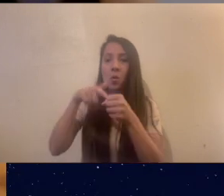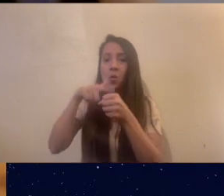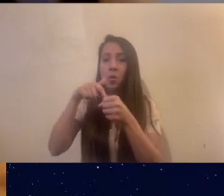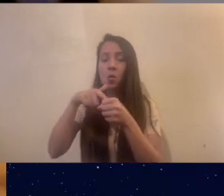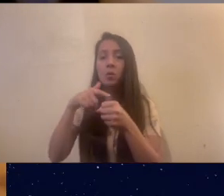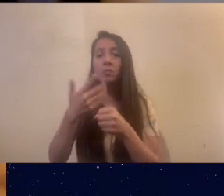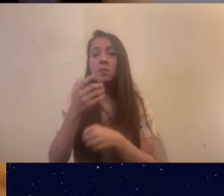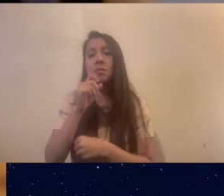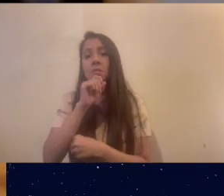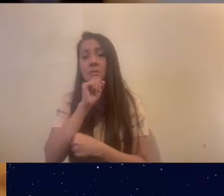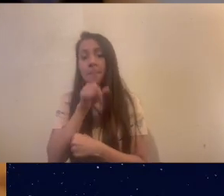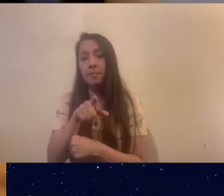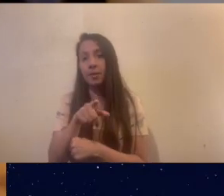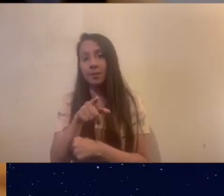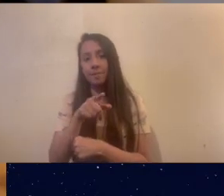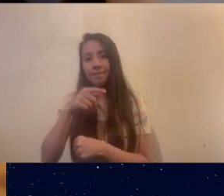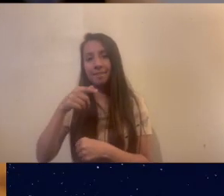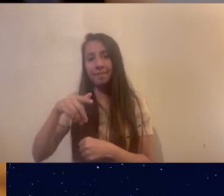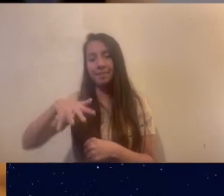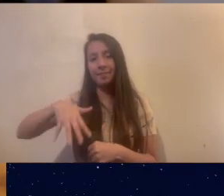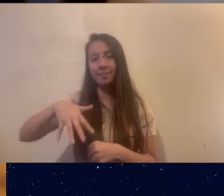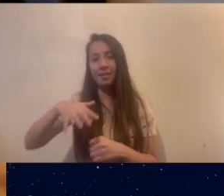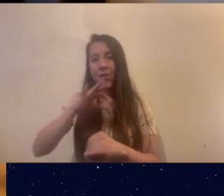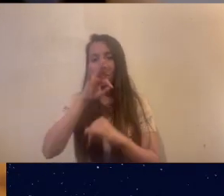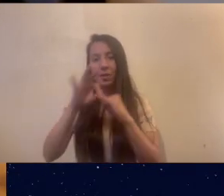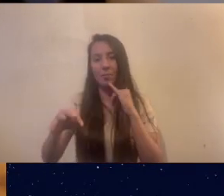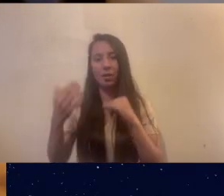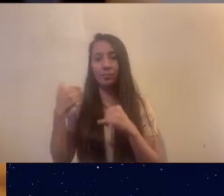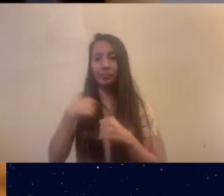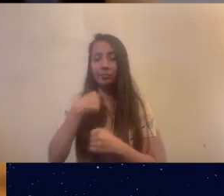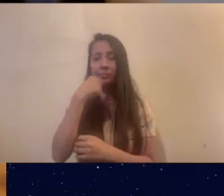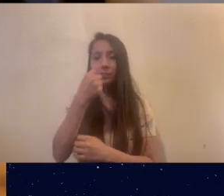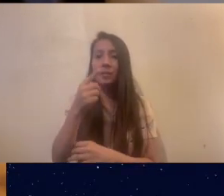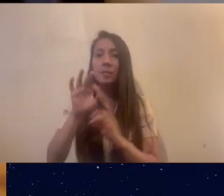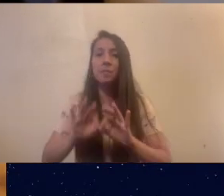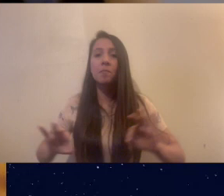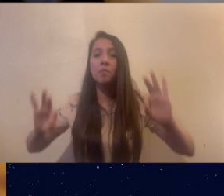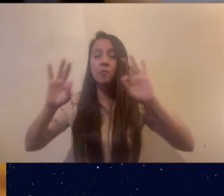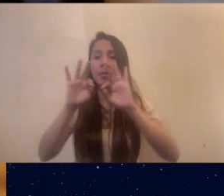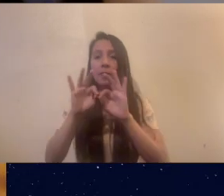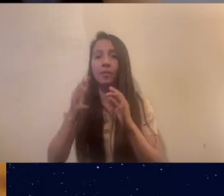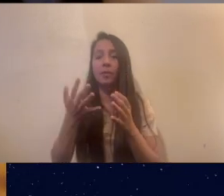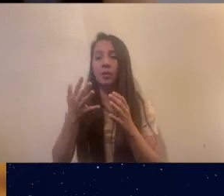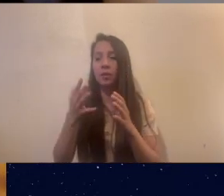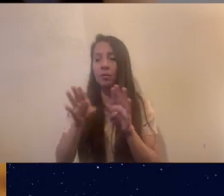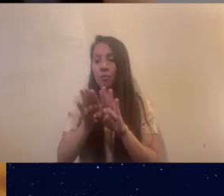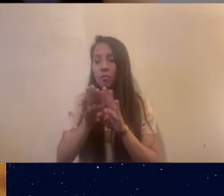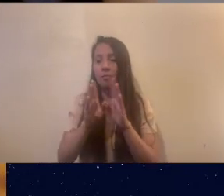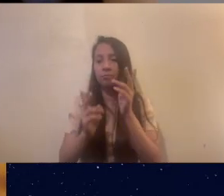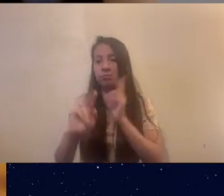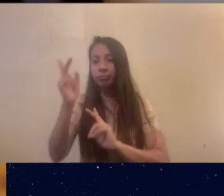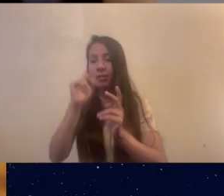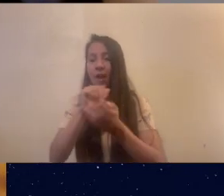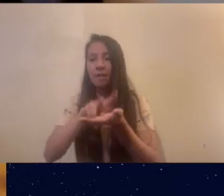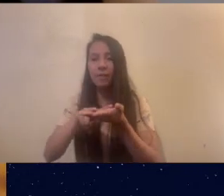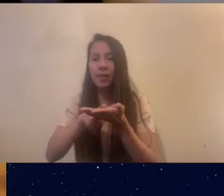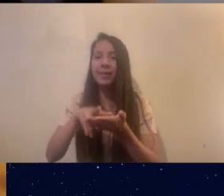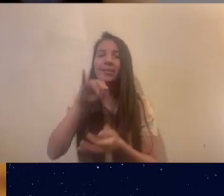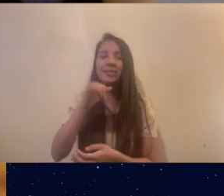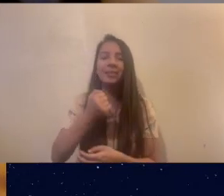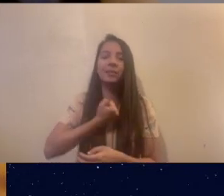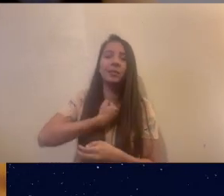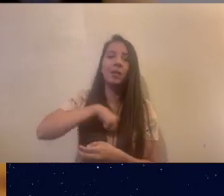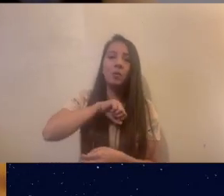sí, los colores, y también esto que decíamos al final, la importancia de la interacción que tenemos con lo verde, ¿no? Más allá de